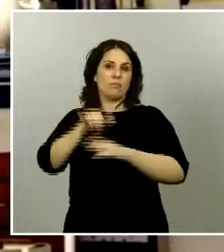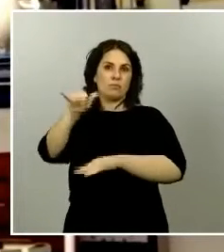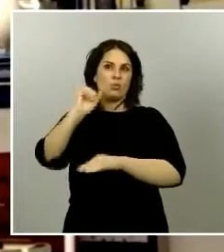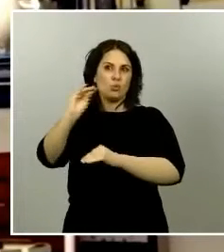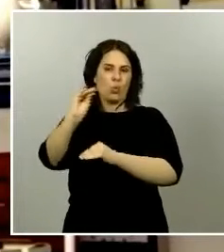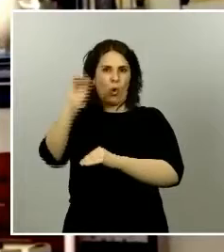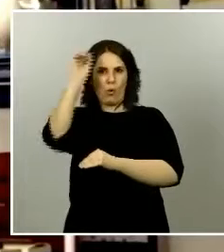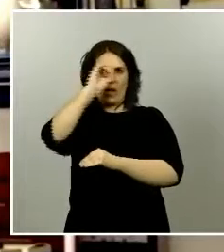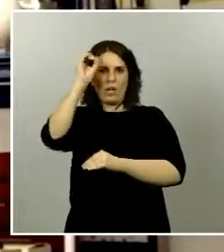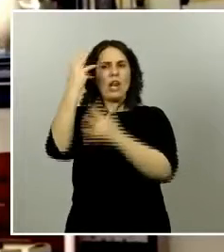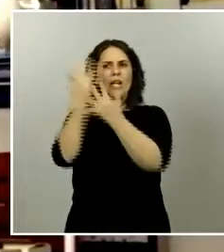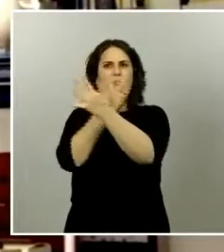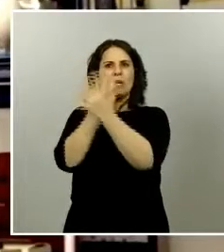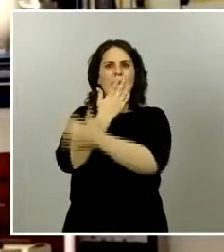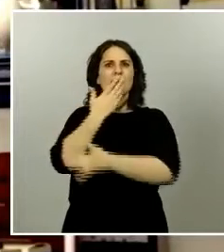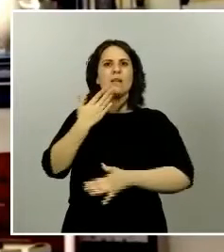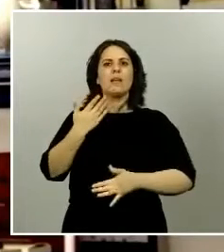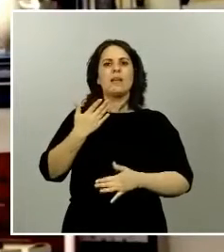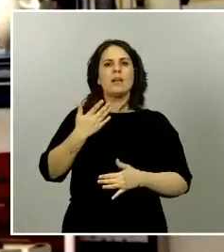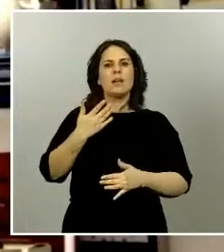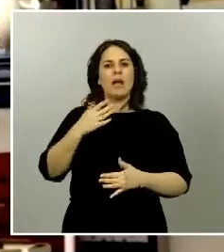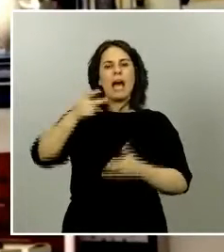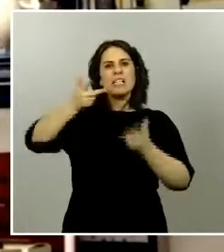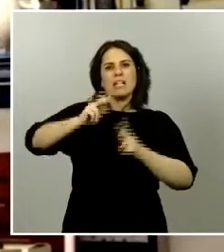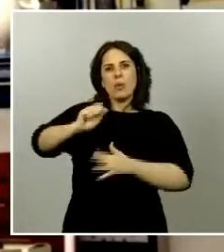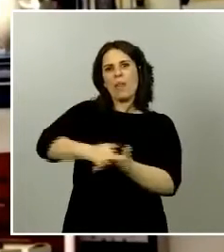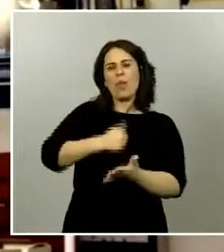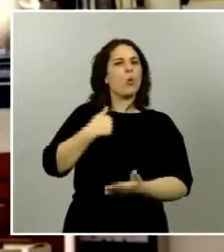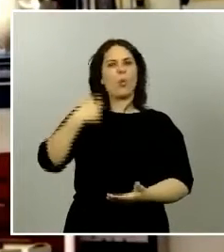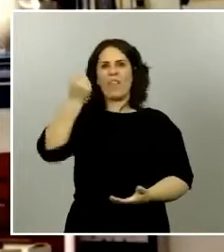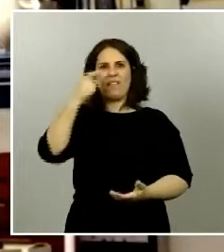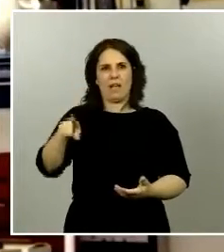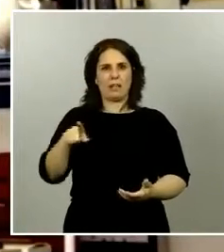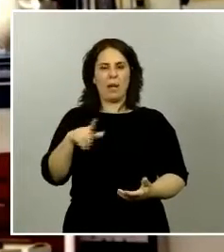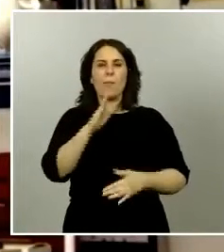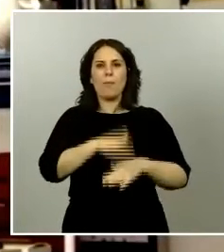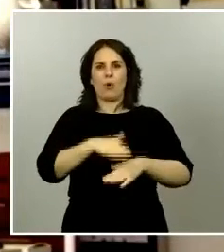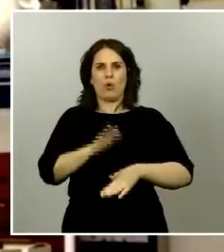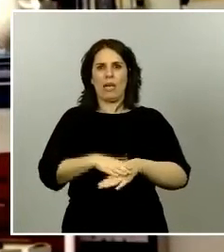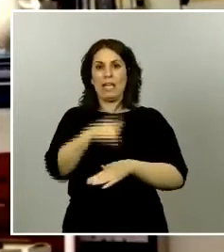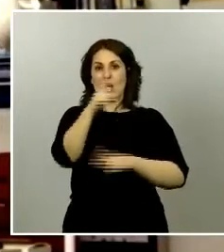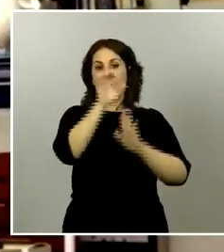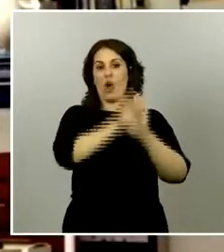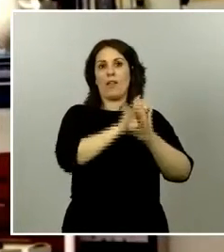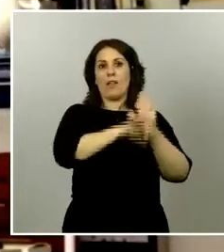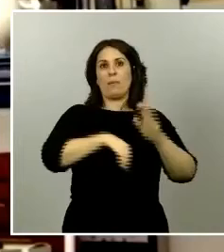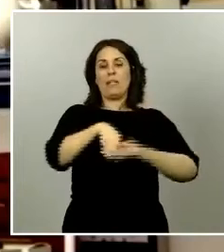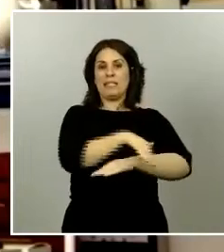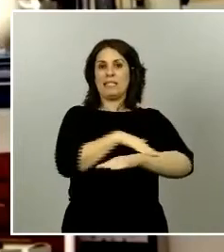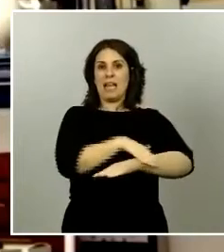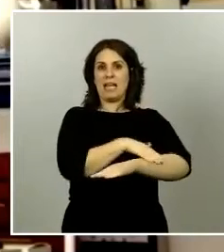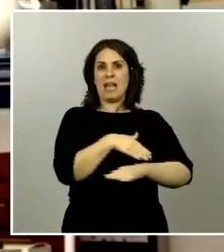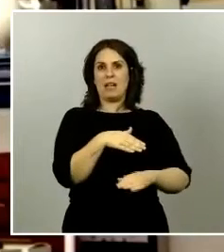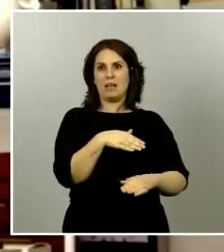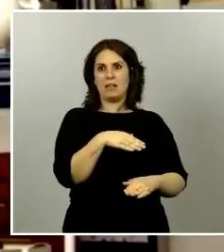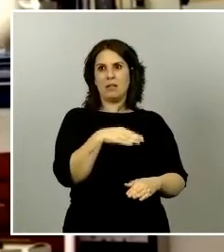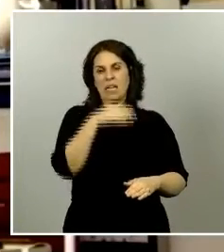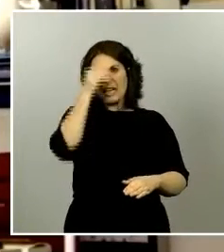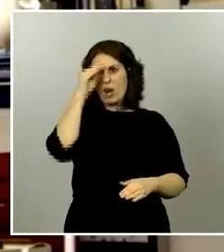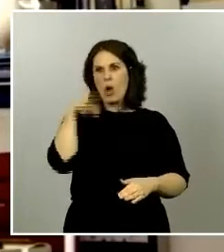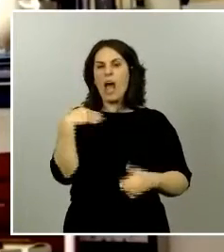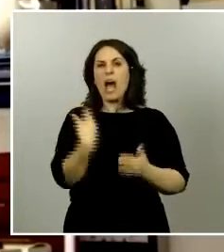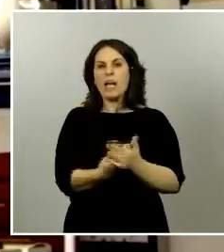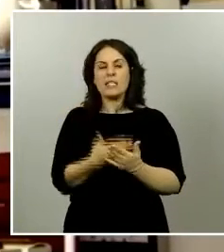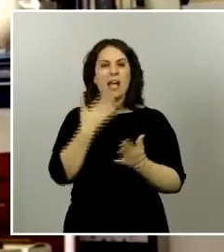sanitario, las aerolíneas, pero evidentemente ya tienen una postura de parte, han explicado por qué no es necesario ese asiento vacío. Cuando en las